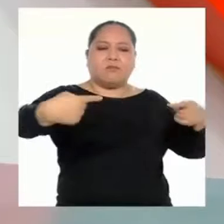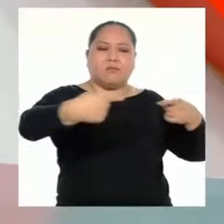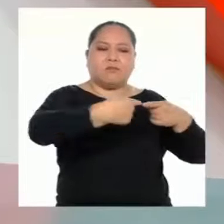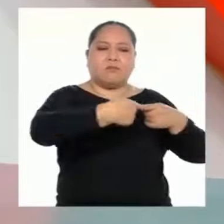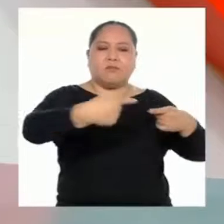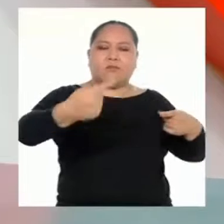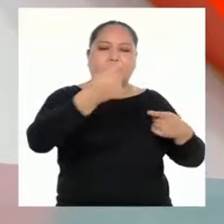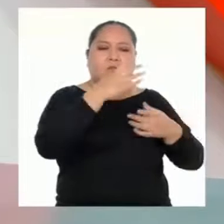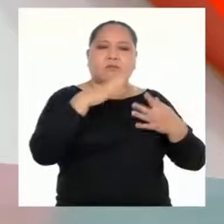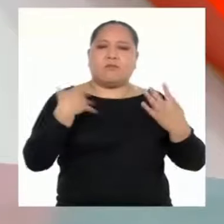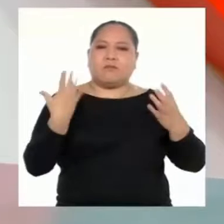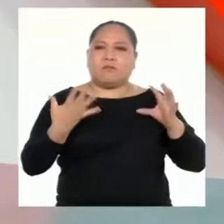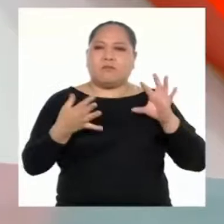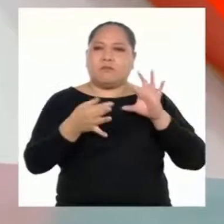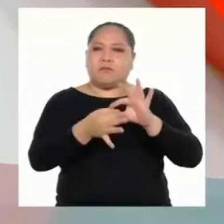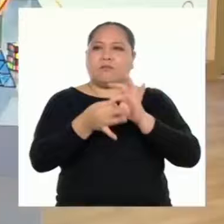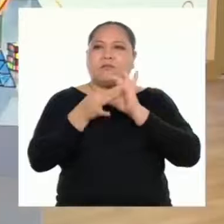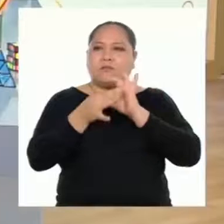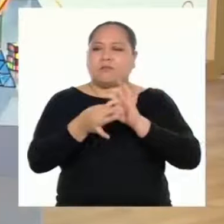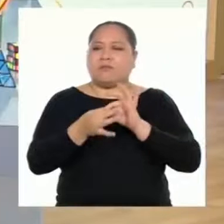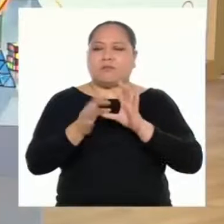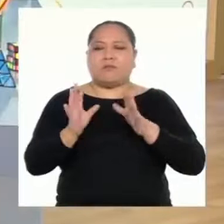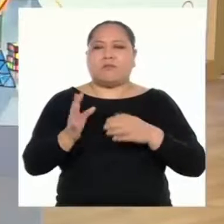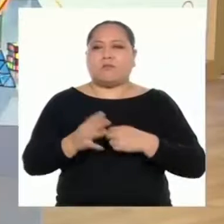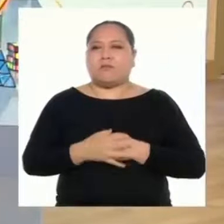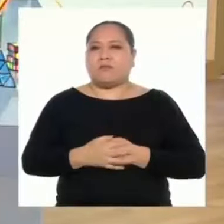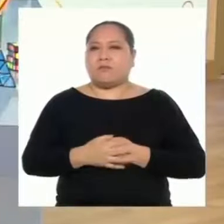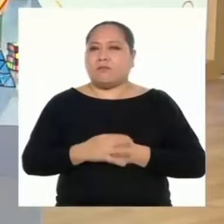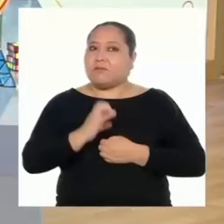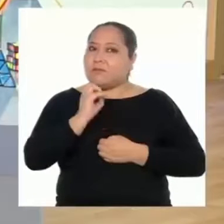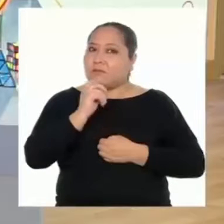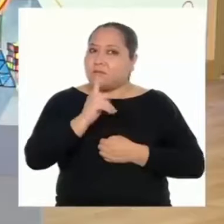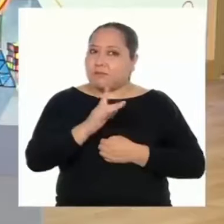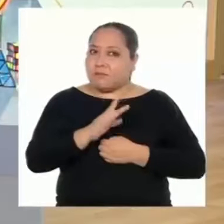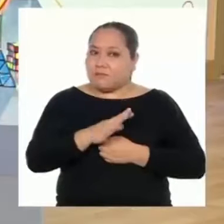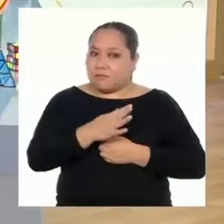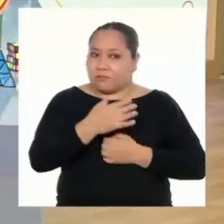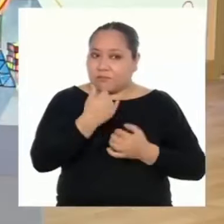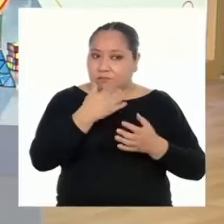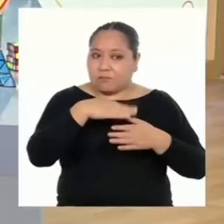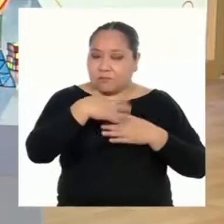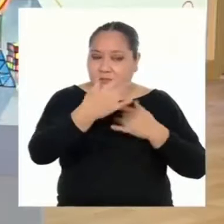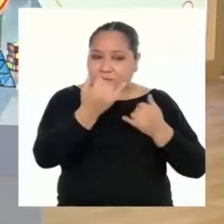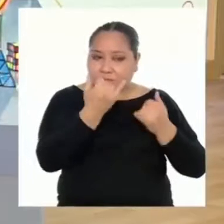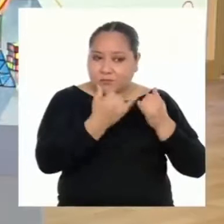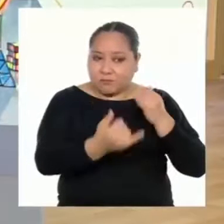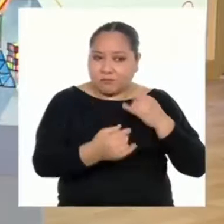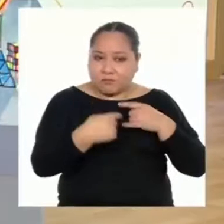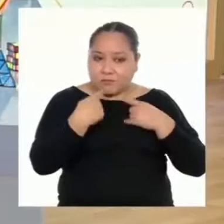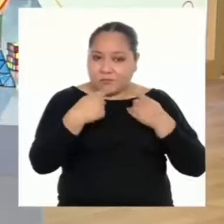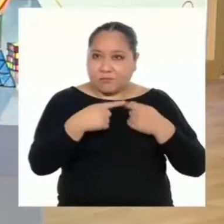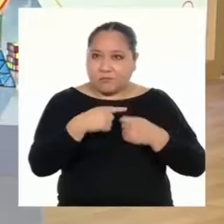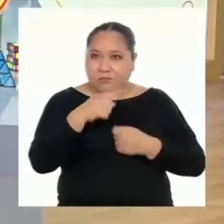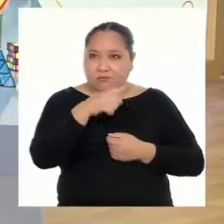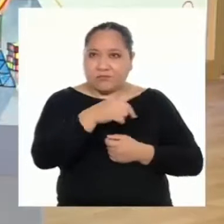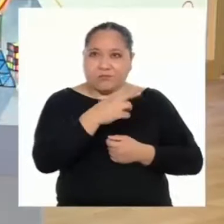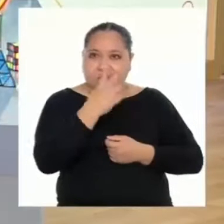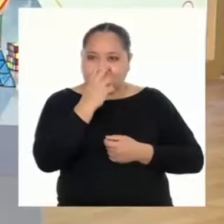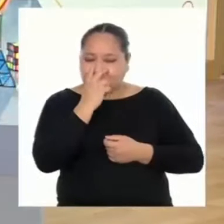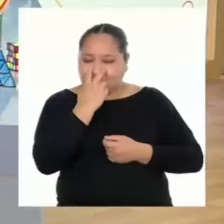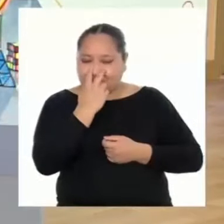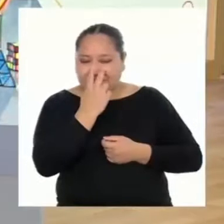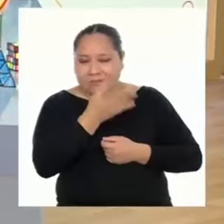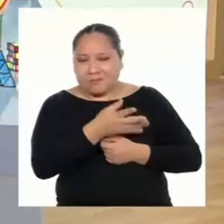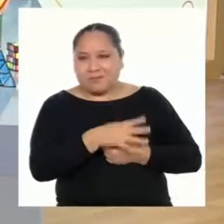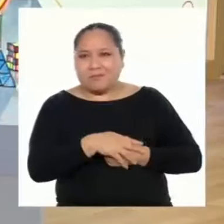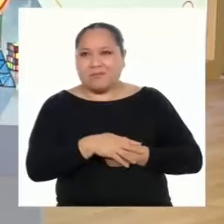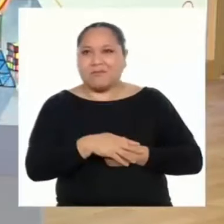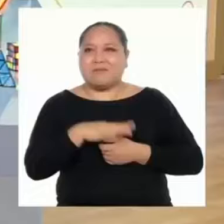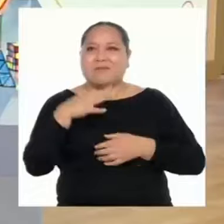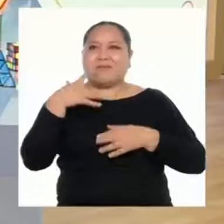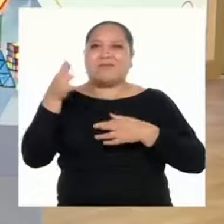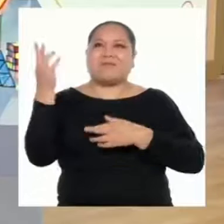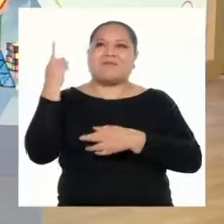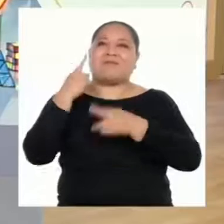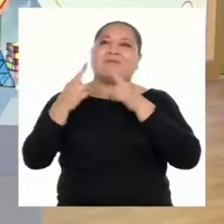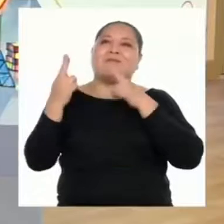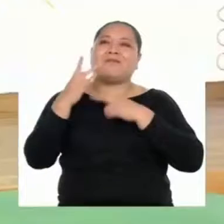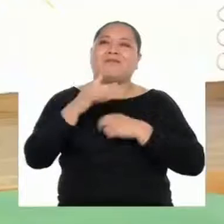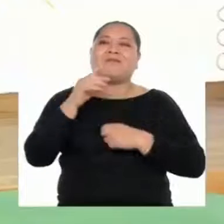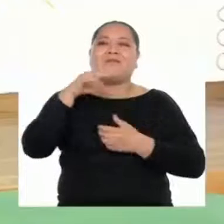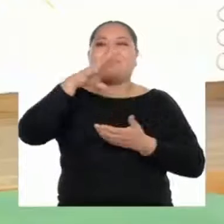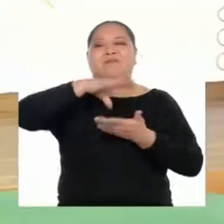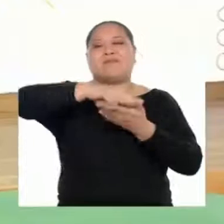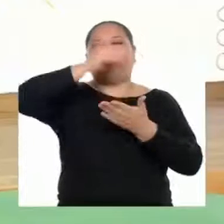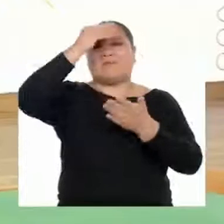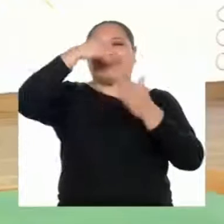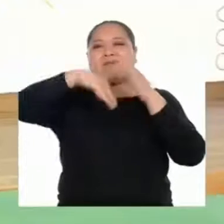conflicto de convivencia en el hardware. Bueno, nos termina de contar después de la pausa. Me parece muy curioso. Ya regresamos